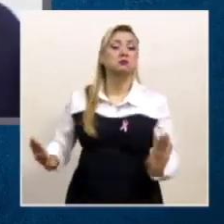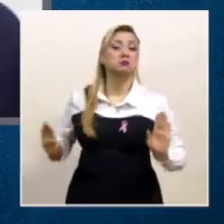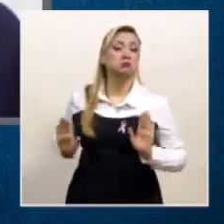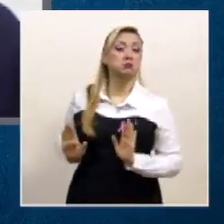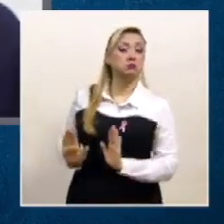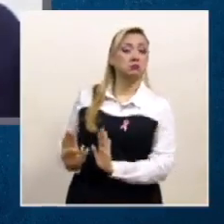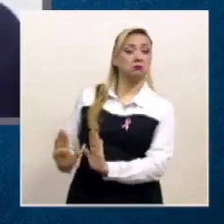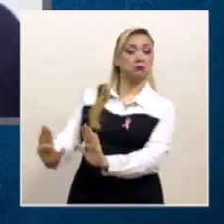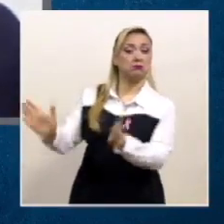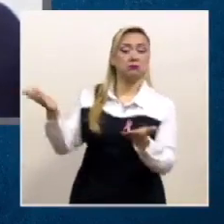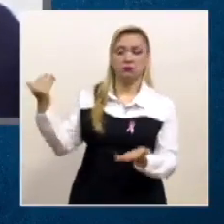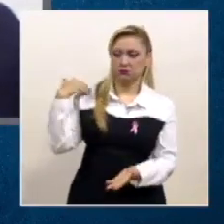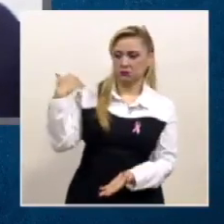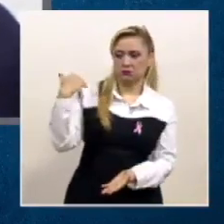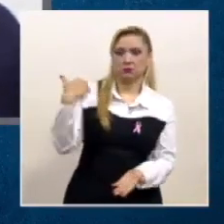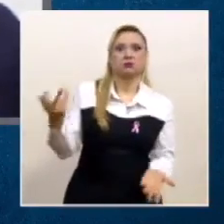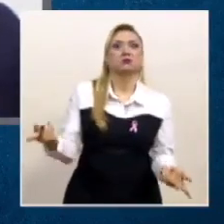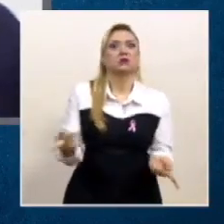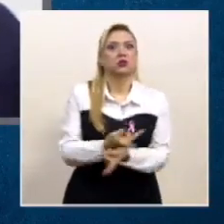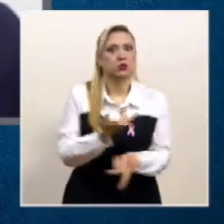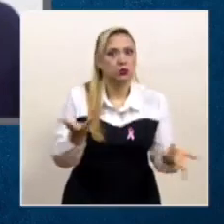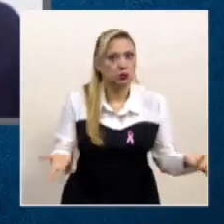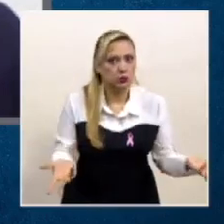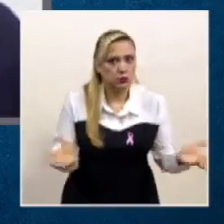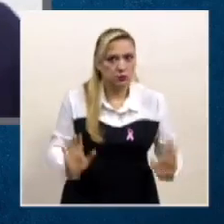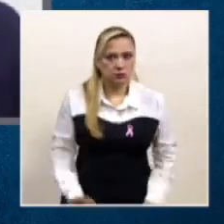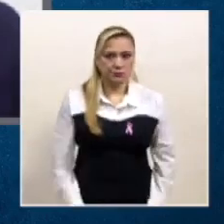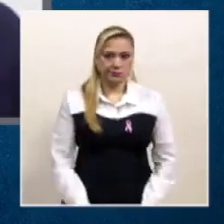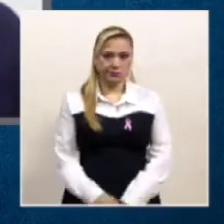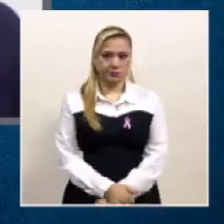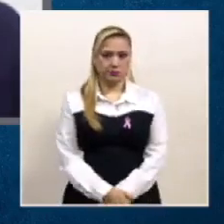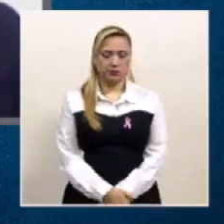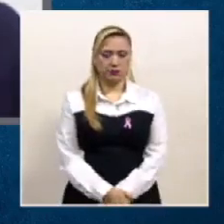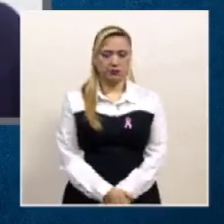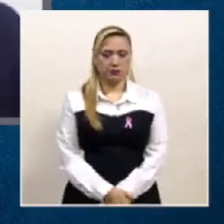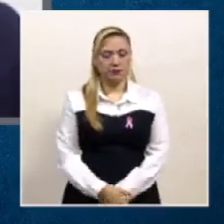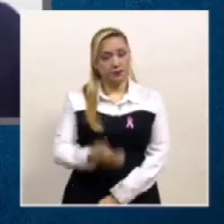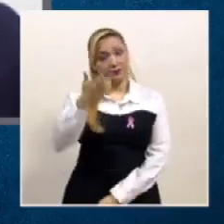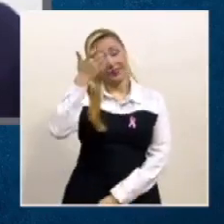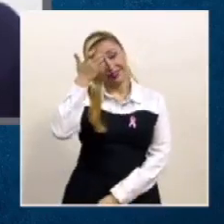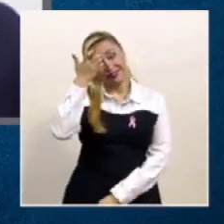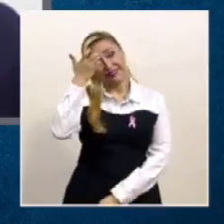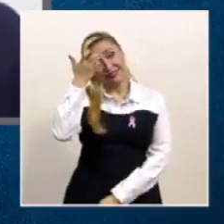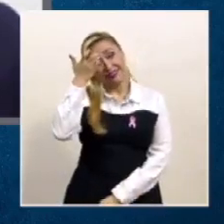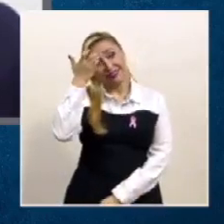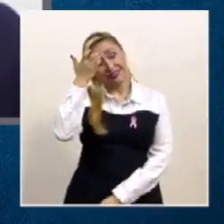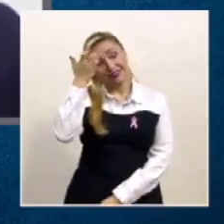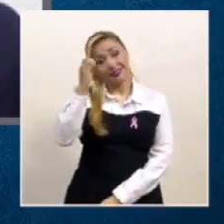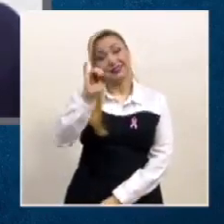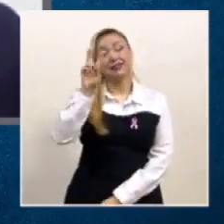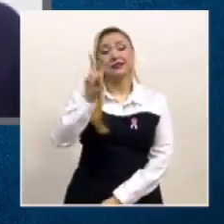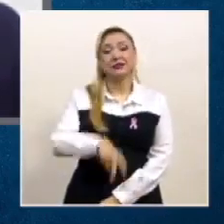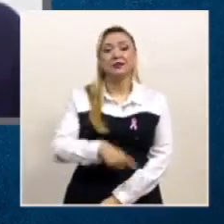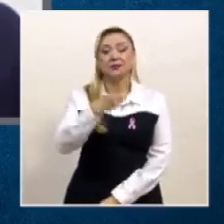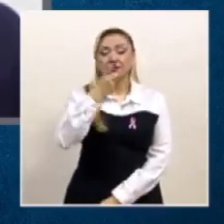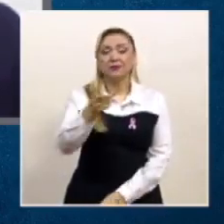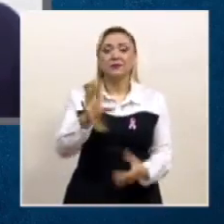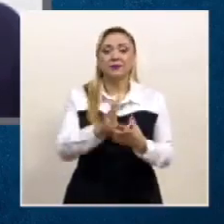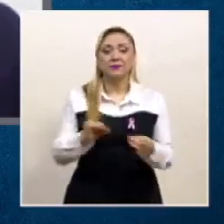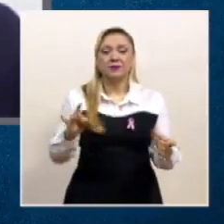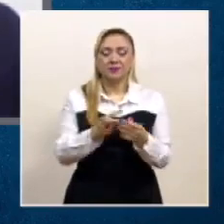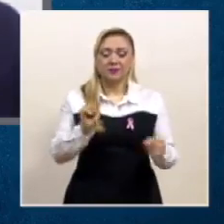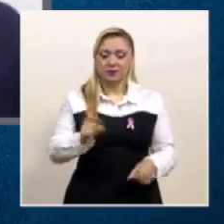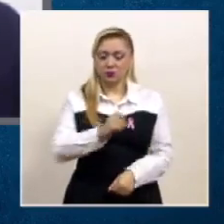comité nos lo observó, ¿no? Esas Sin son duda, las cuestiones. sin duda, bueno, resaltar que además, pues como bien decías, pues se trata